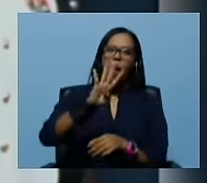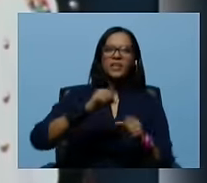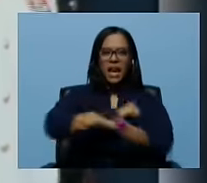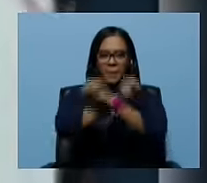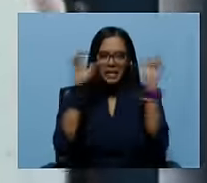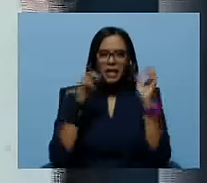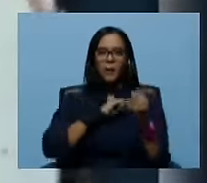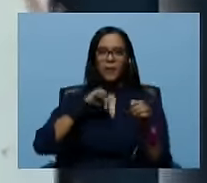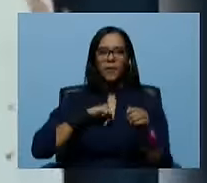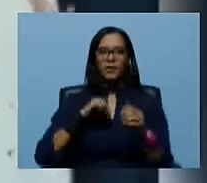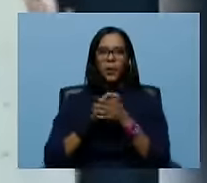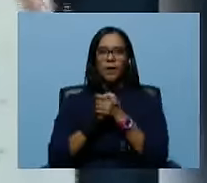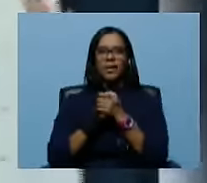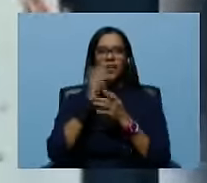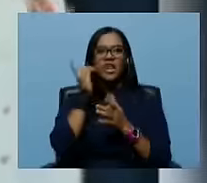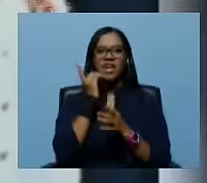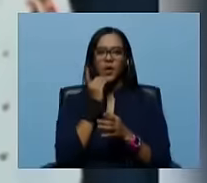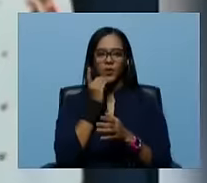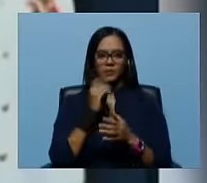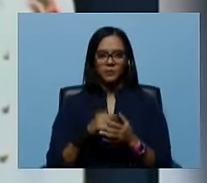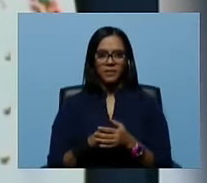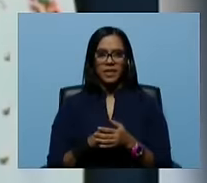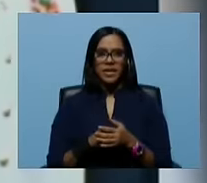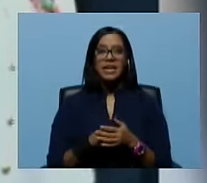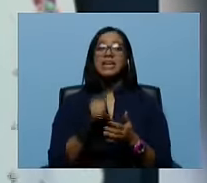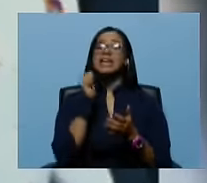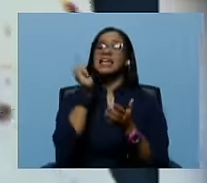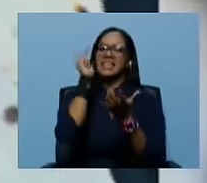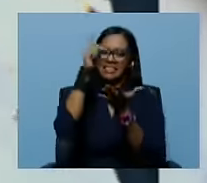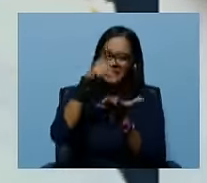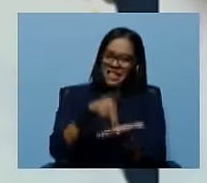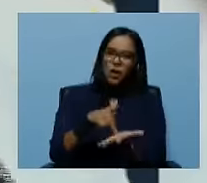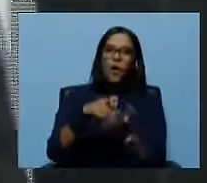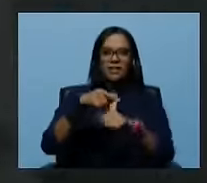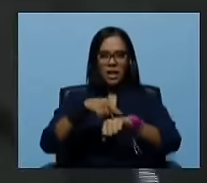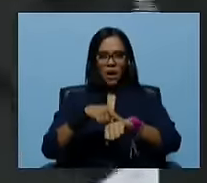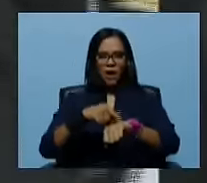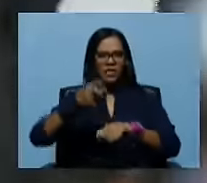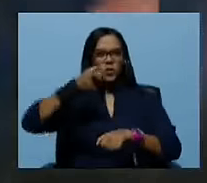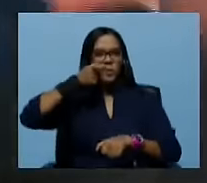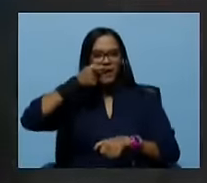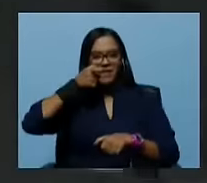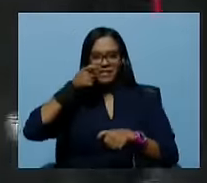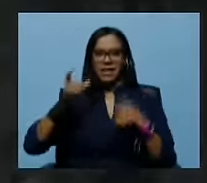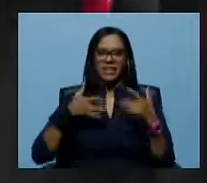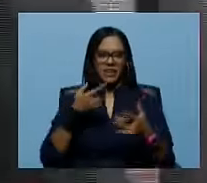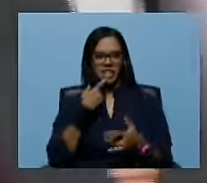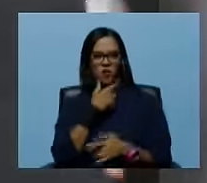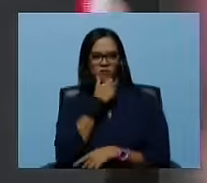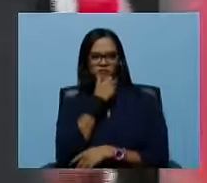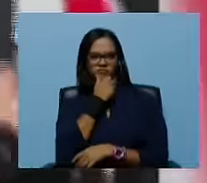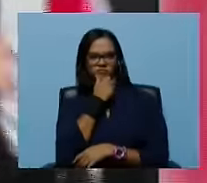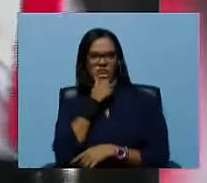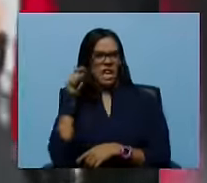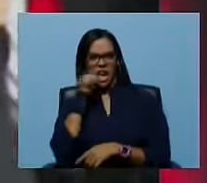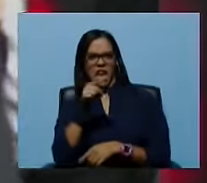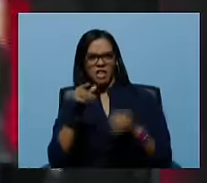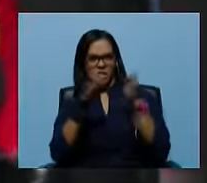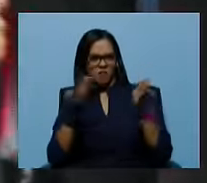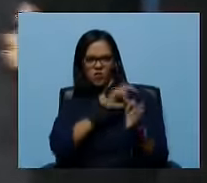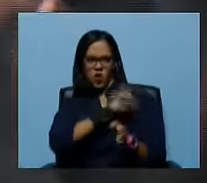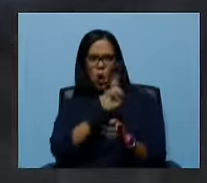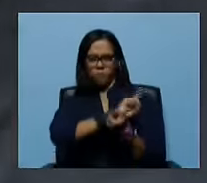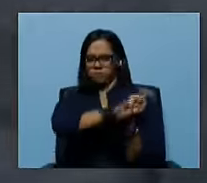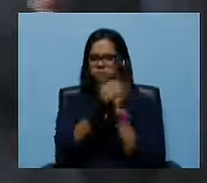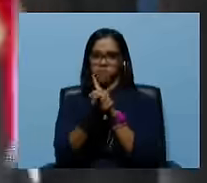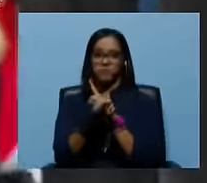compañero Darío Vivas, quien llegó a esa hora a supervisar el acto y dijo, esa tarima no puede ir ahí,